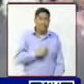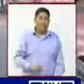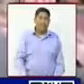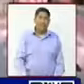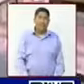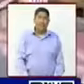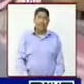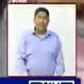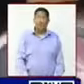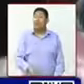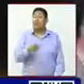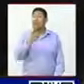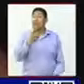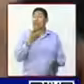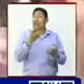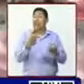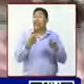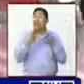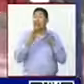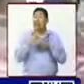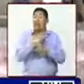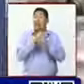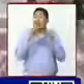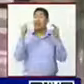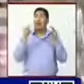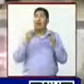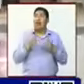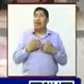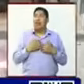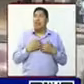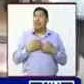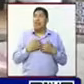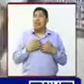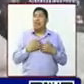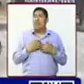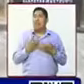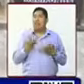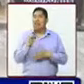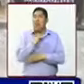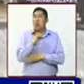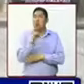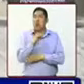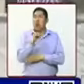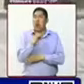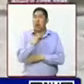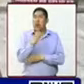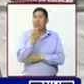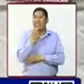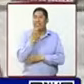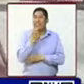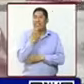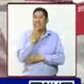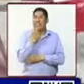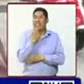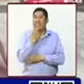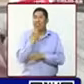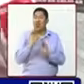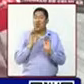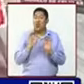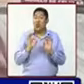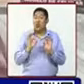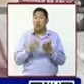¿Usted qué quisiera recibir de regalo en la Navidad? Oh, que no quiera un autito. ¿Auto? Sí. ¿Cero kilómetros o medio